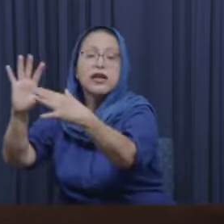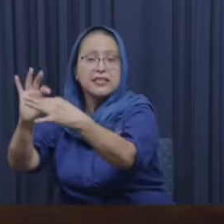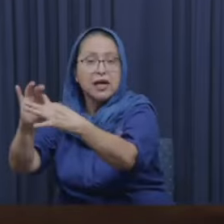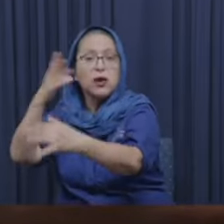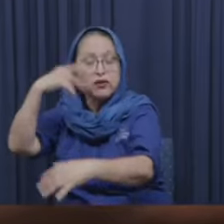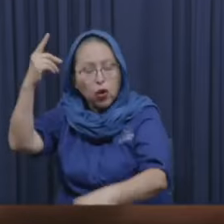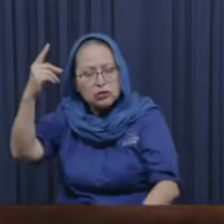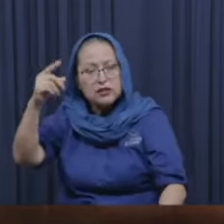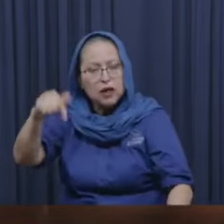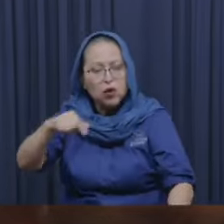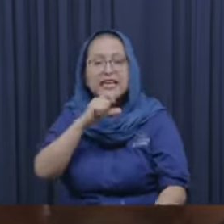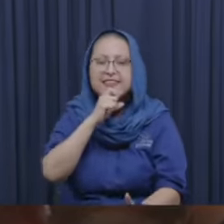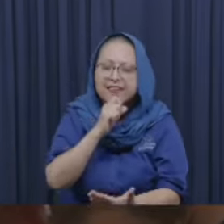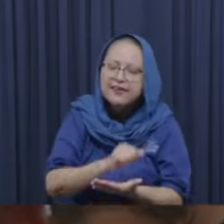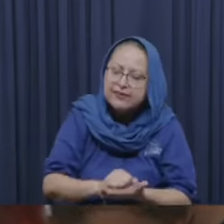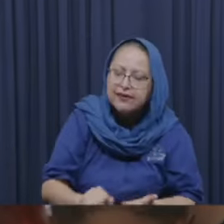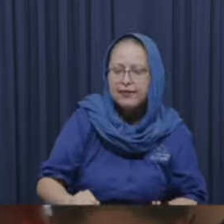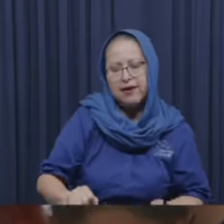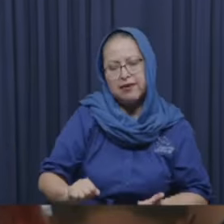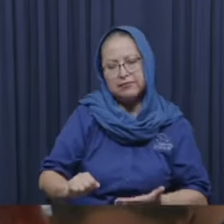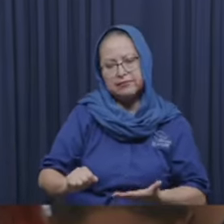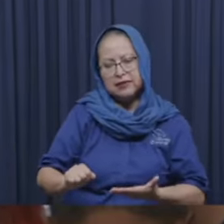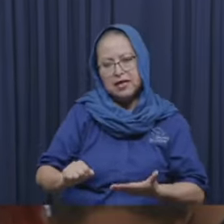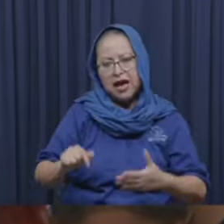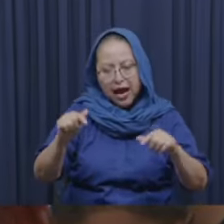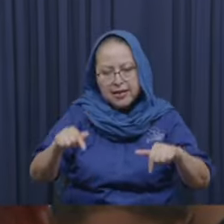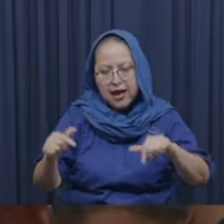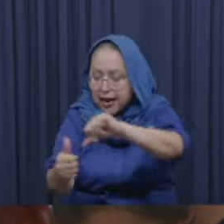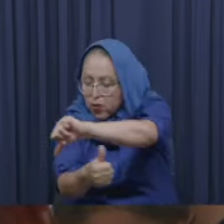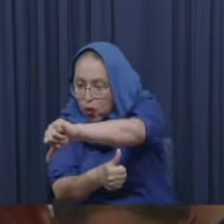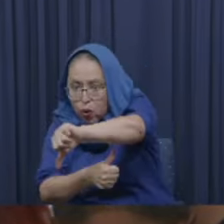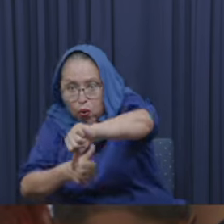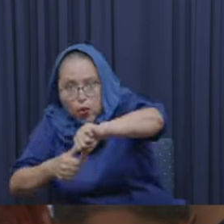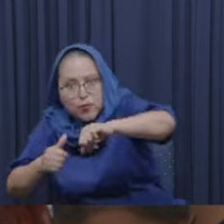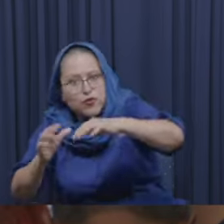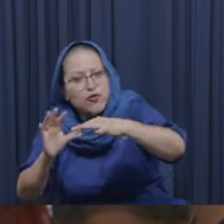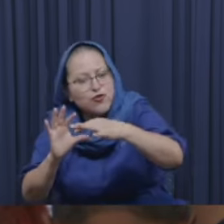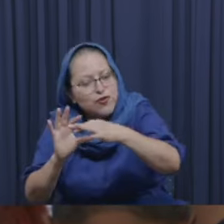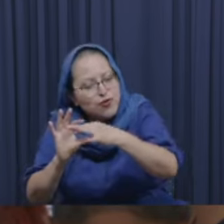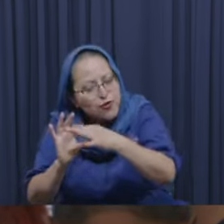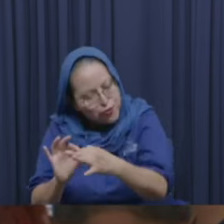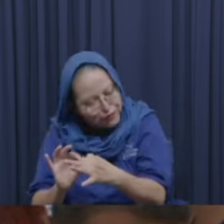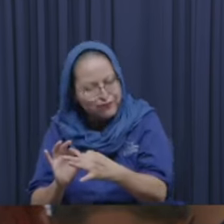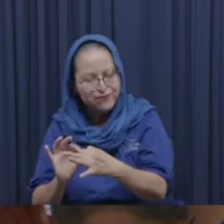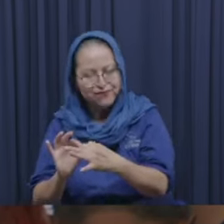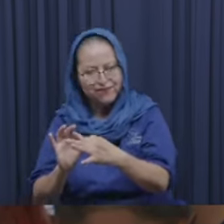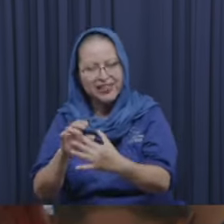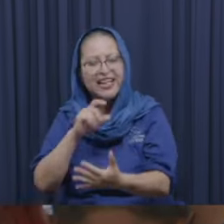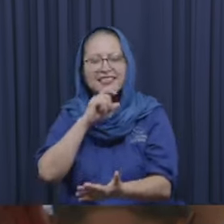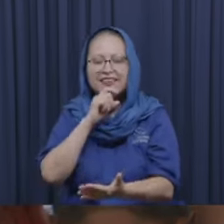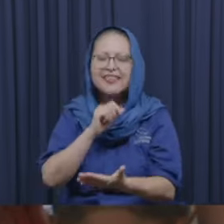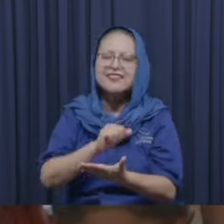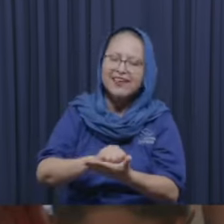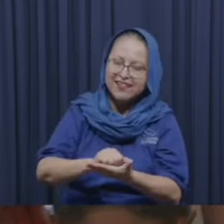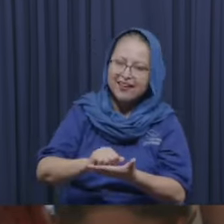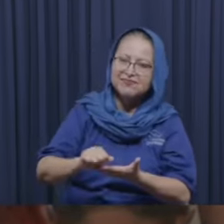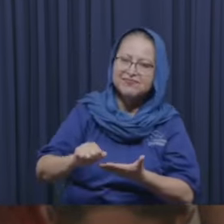mesa Sagrada a esta coinon que le llamamos Santa